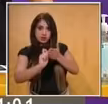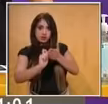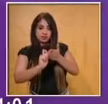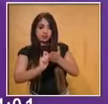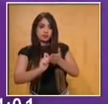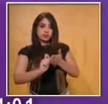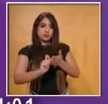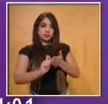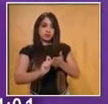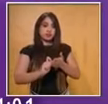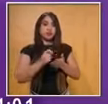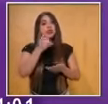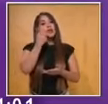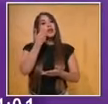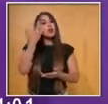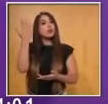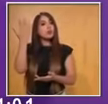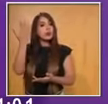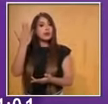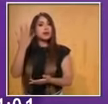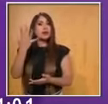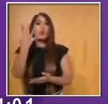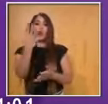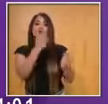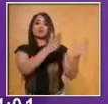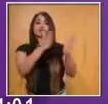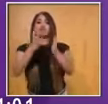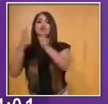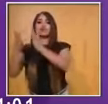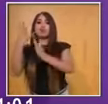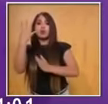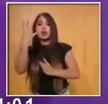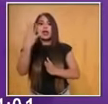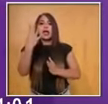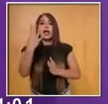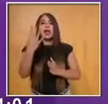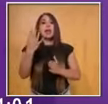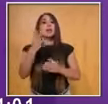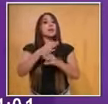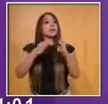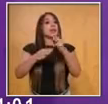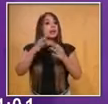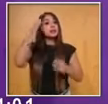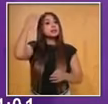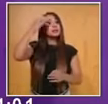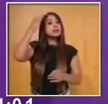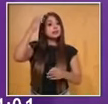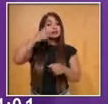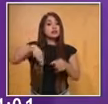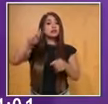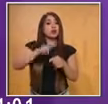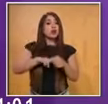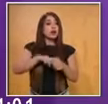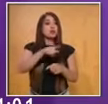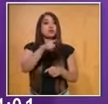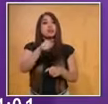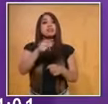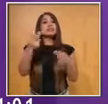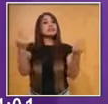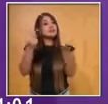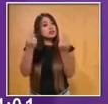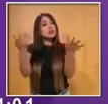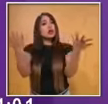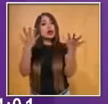para adelantarme, vamos en el cuarto bloque a trabajar la materia de ciencias naturales. Necesito que por favor hagan un círculo